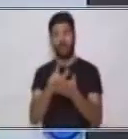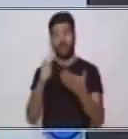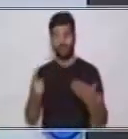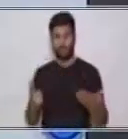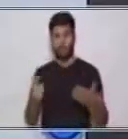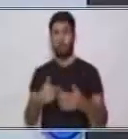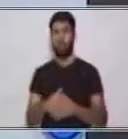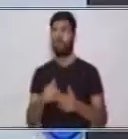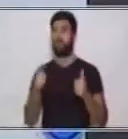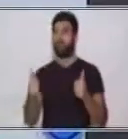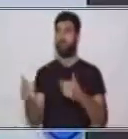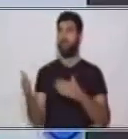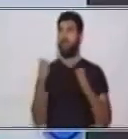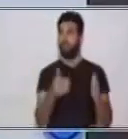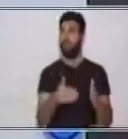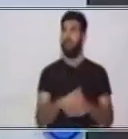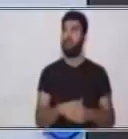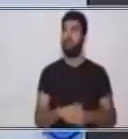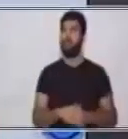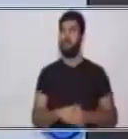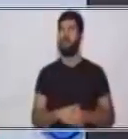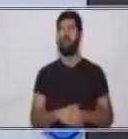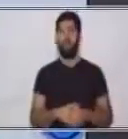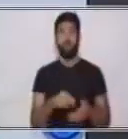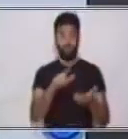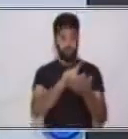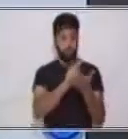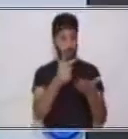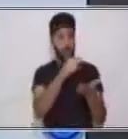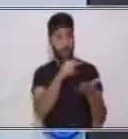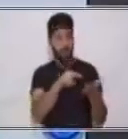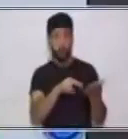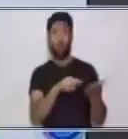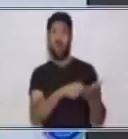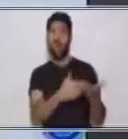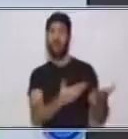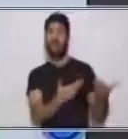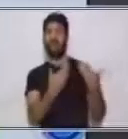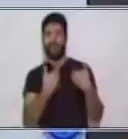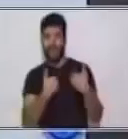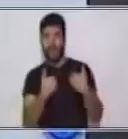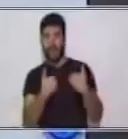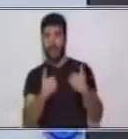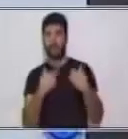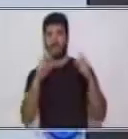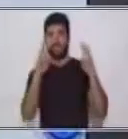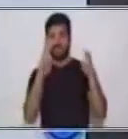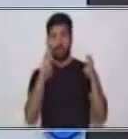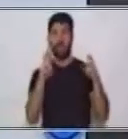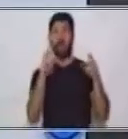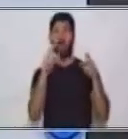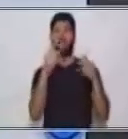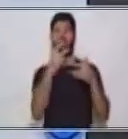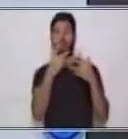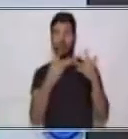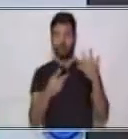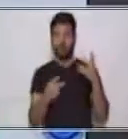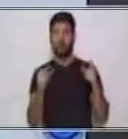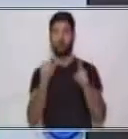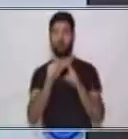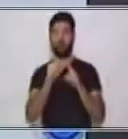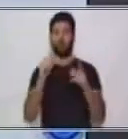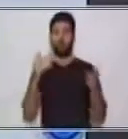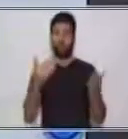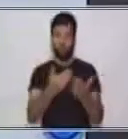Entonces, ¿qué podemos hablar? Que vamos a adquirir nuevos conocimientos. Como yo les explicaba, el conocimiento está ahí, solo está esperando